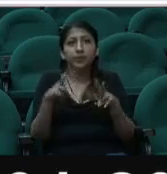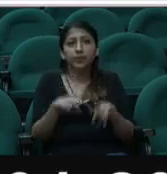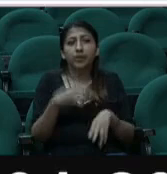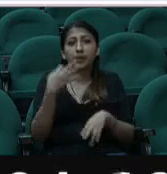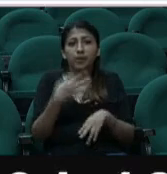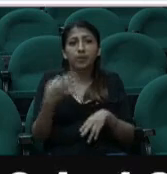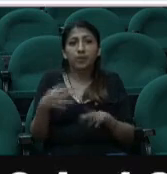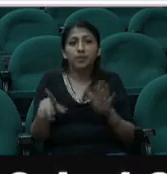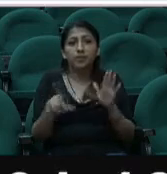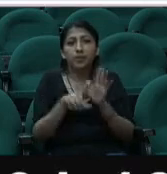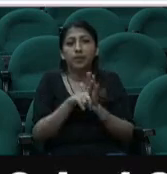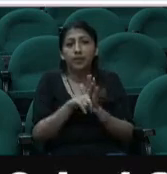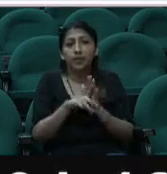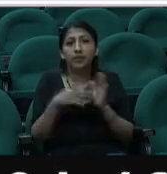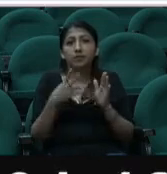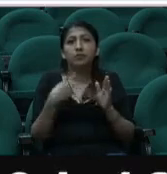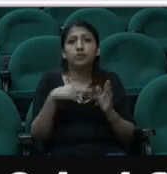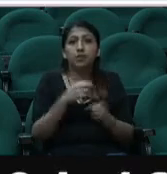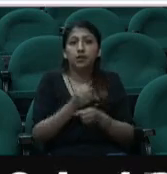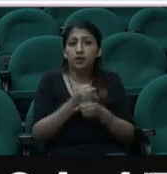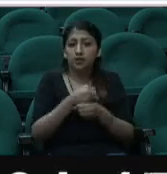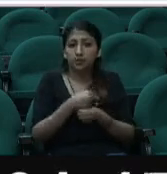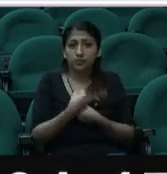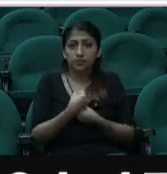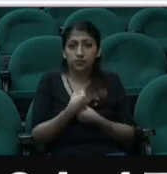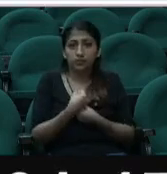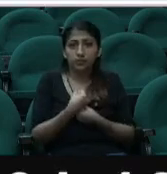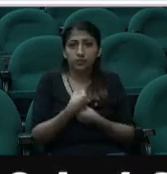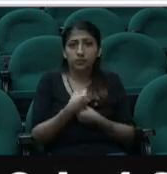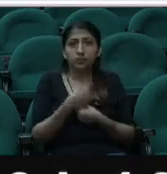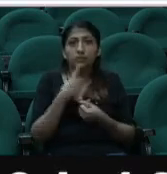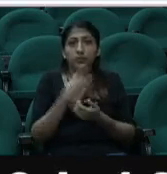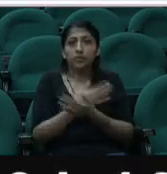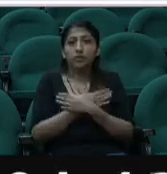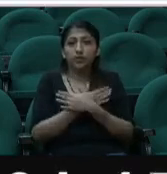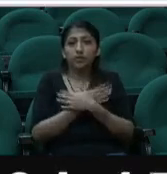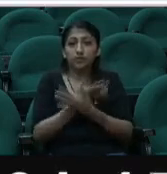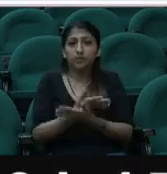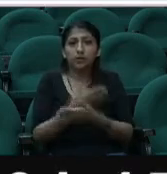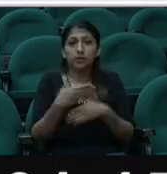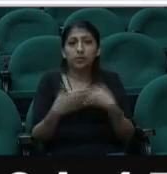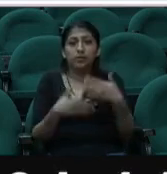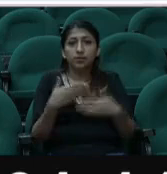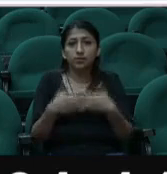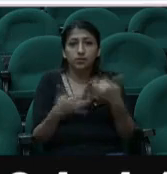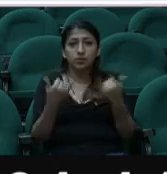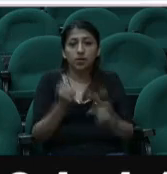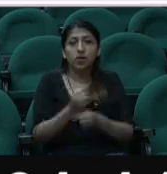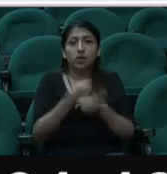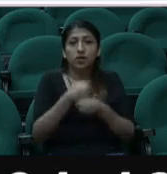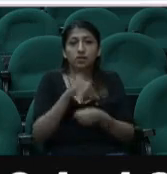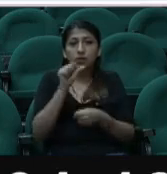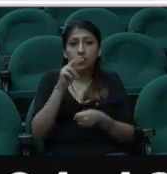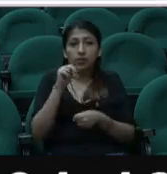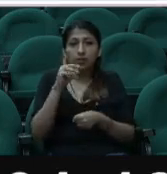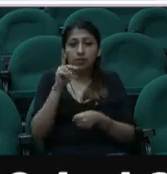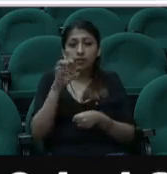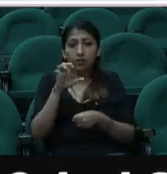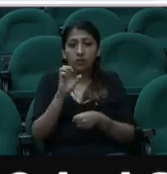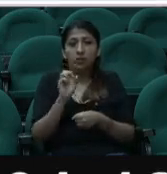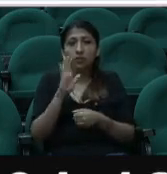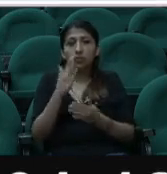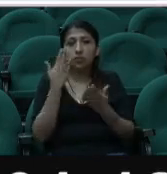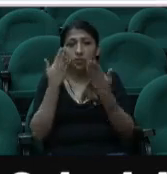cumplimiento de la ley es aquello que debemos hacerlo debo felicitar este proceso que hoy ha iniciado andré al